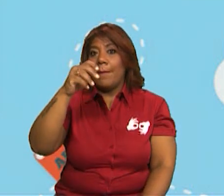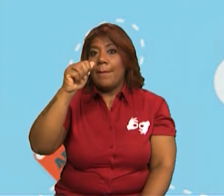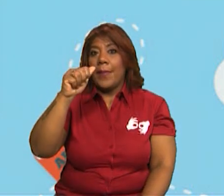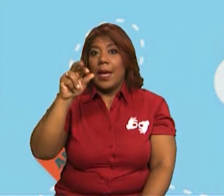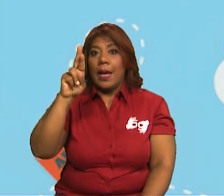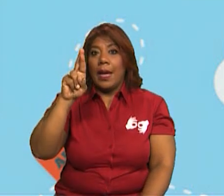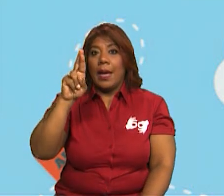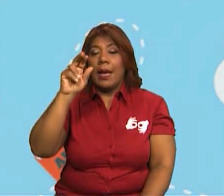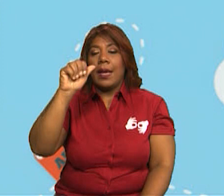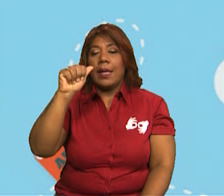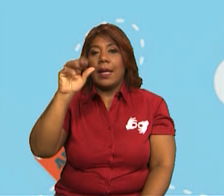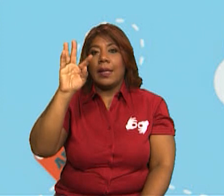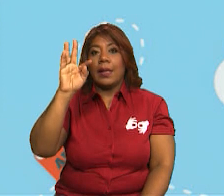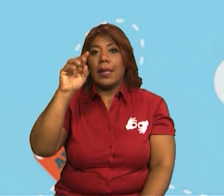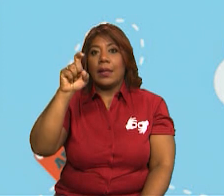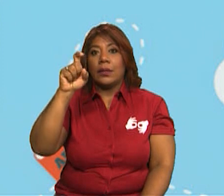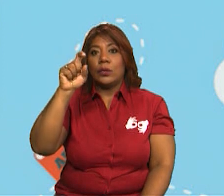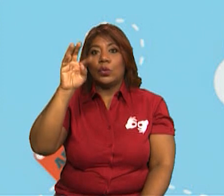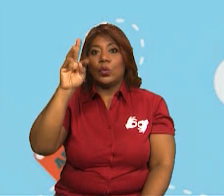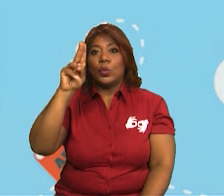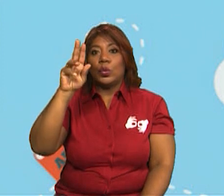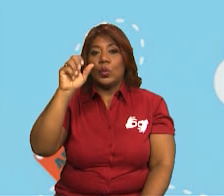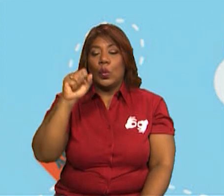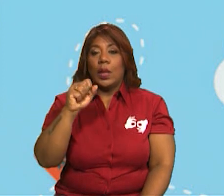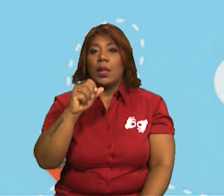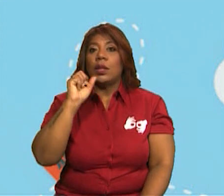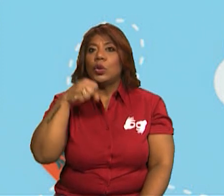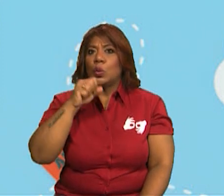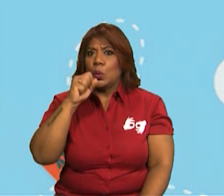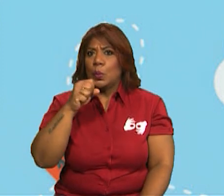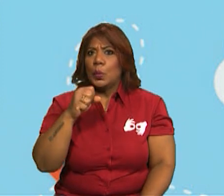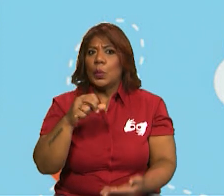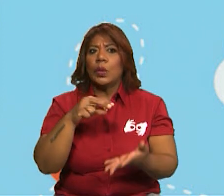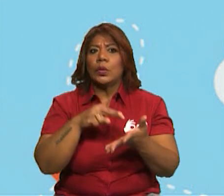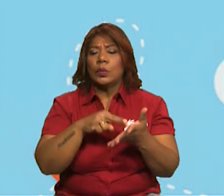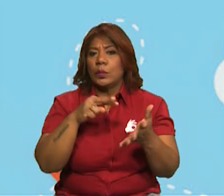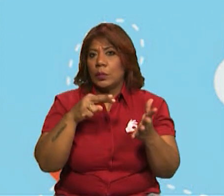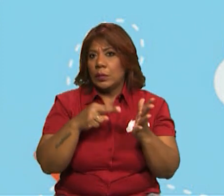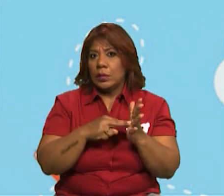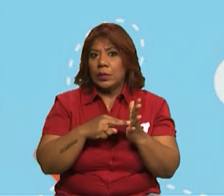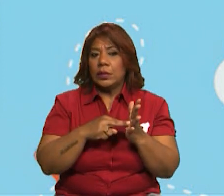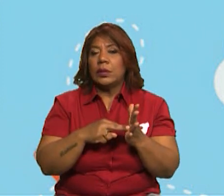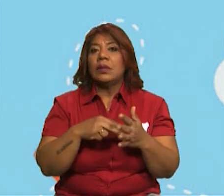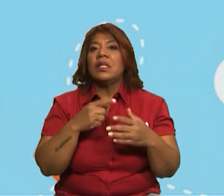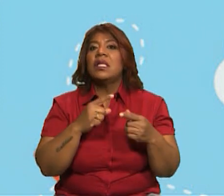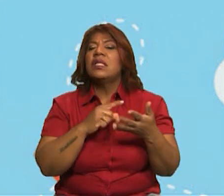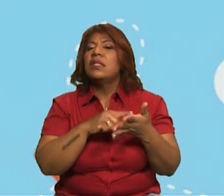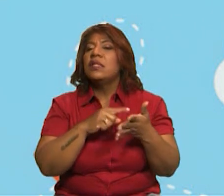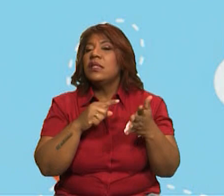un texto. Elaboro una definición de elementos paratextuales.